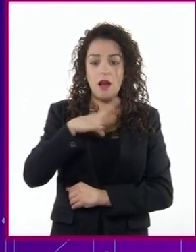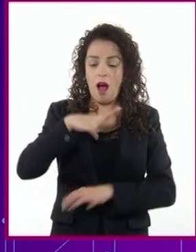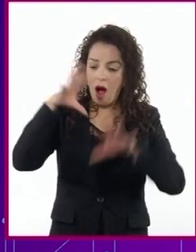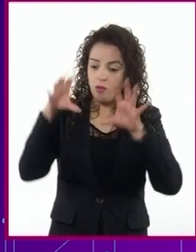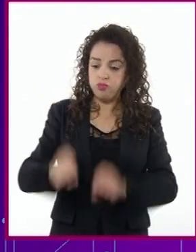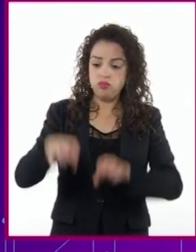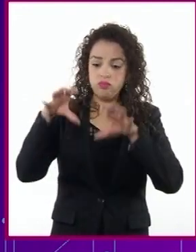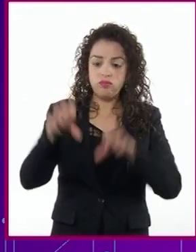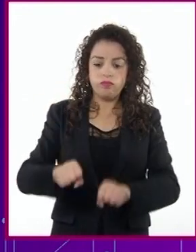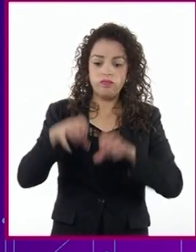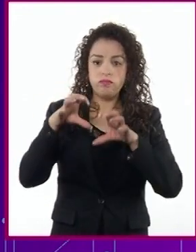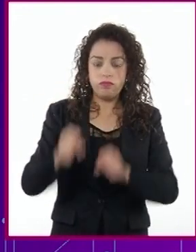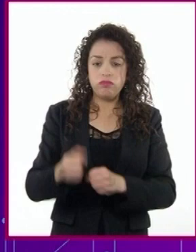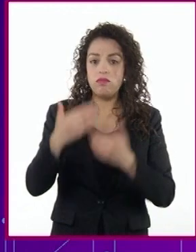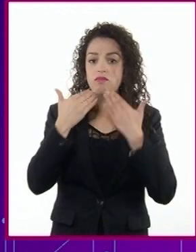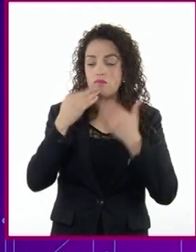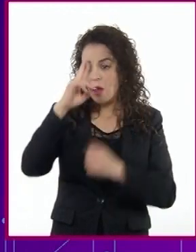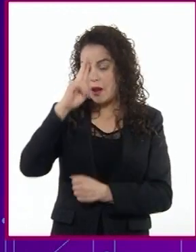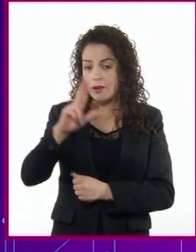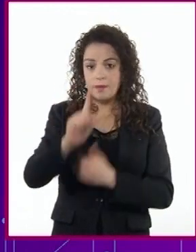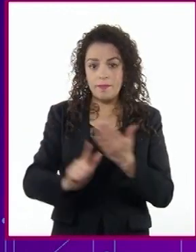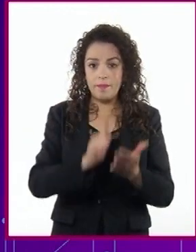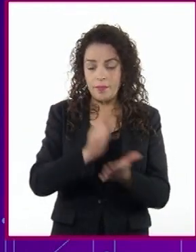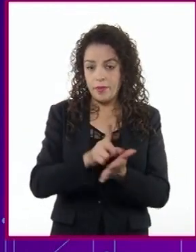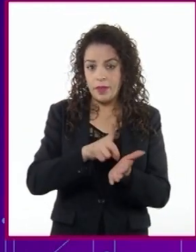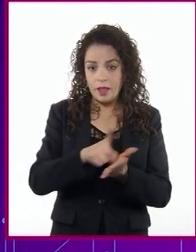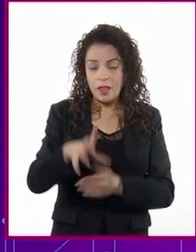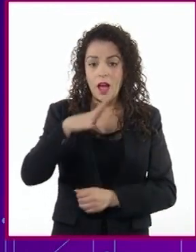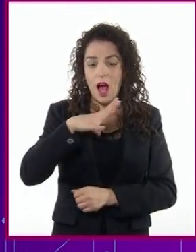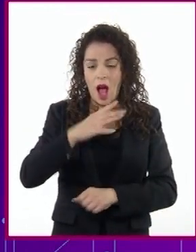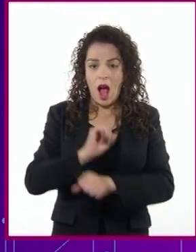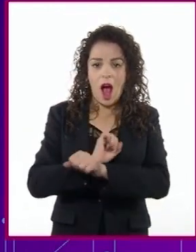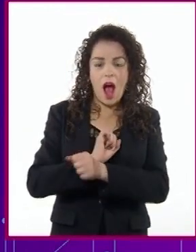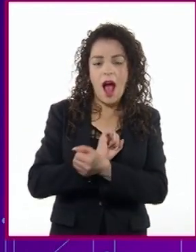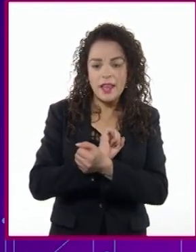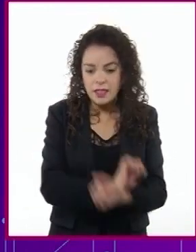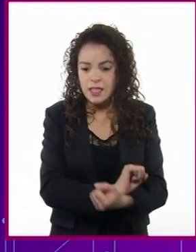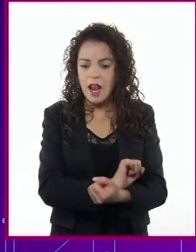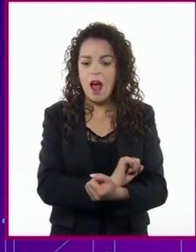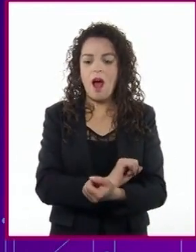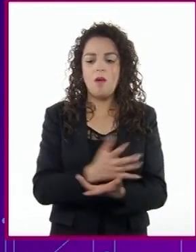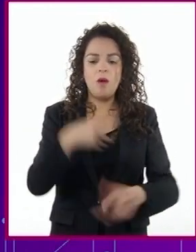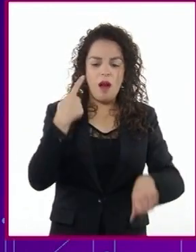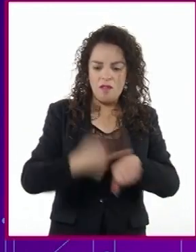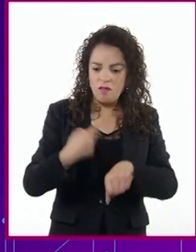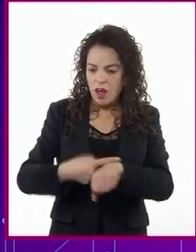ilegales, esclavitud, enfermedades, torturas y tráfico de personas.